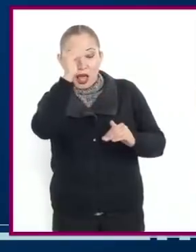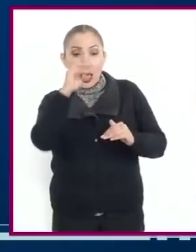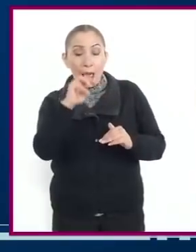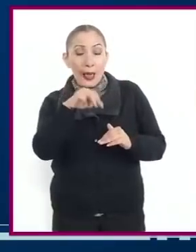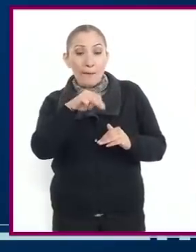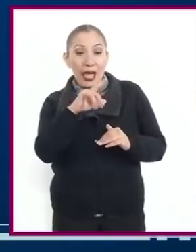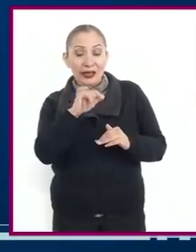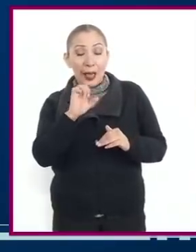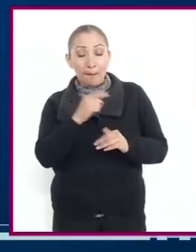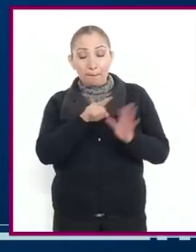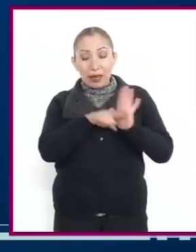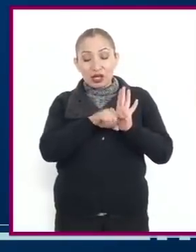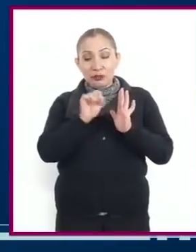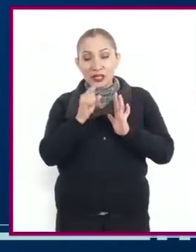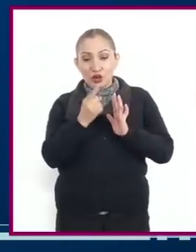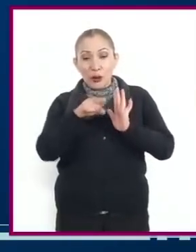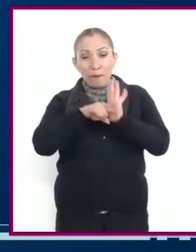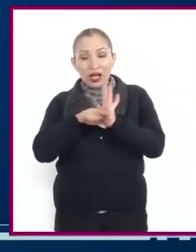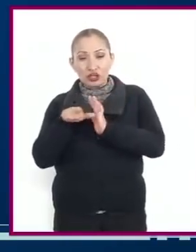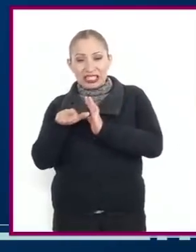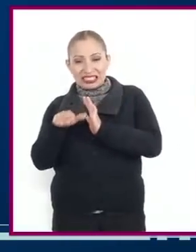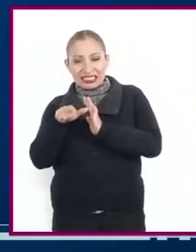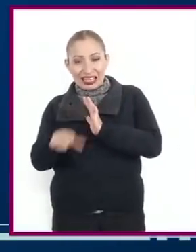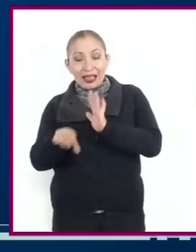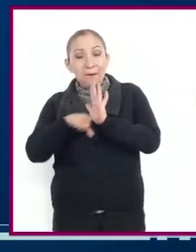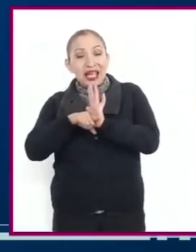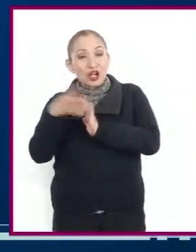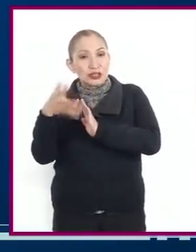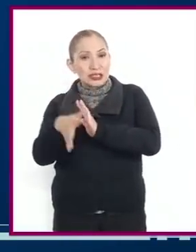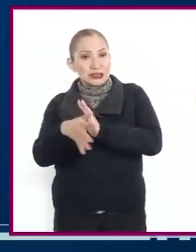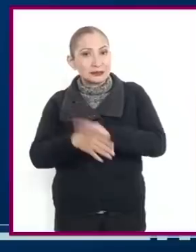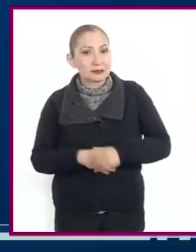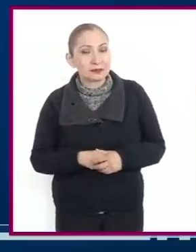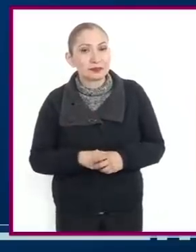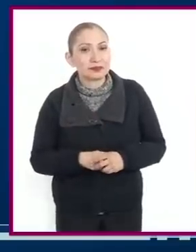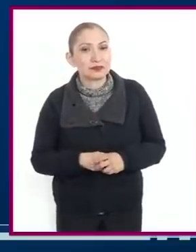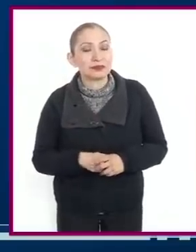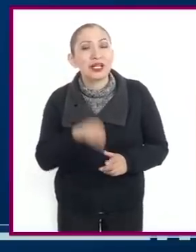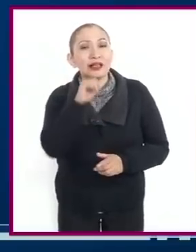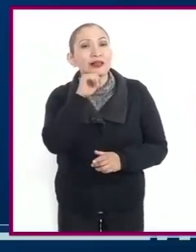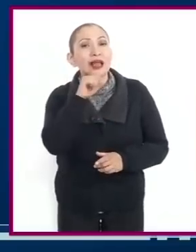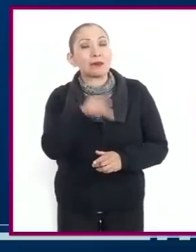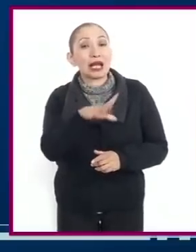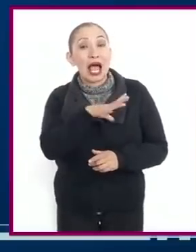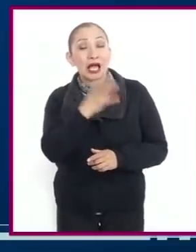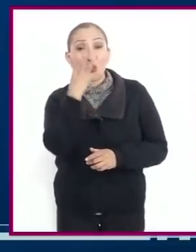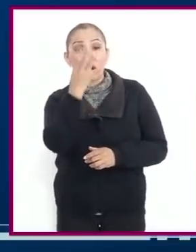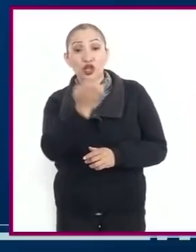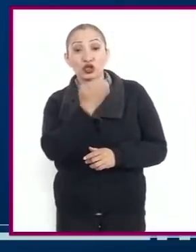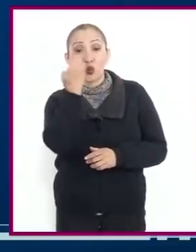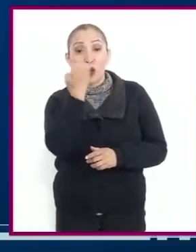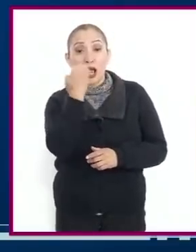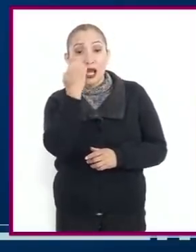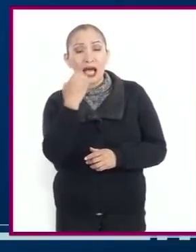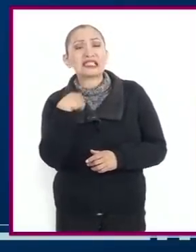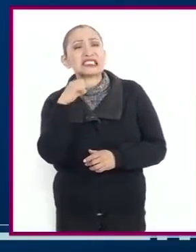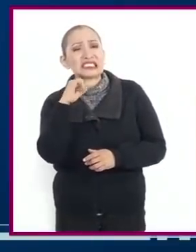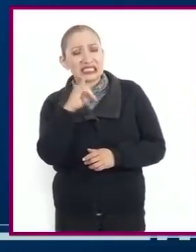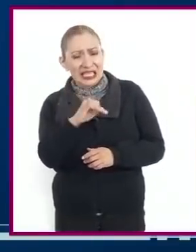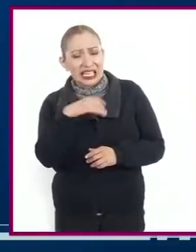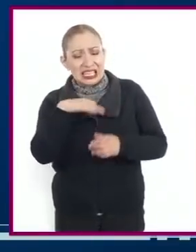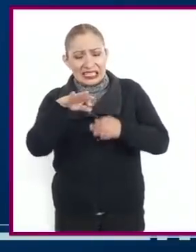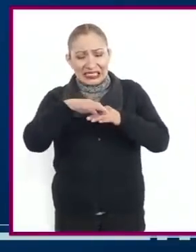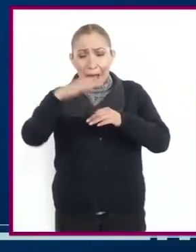media, menos 21, menos 17 y menos 10. Además, hay 4 escuelas que, a pesar de